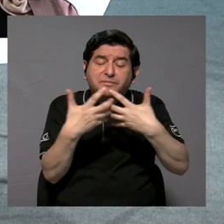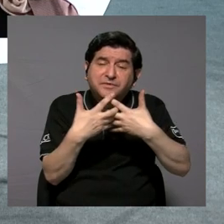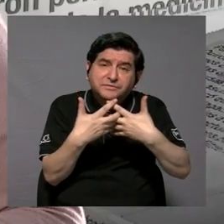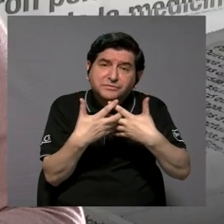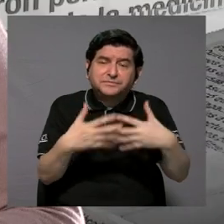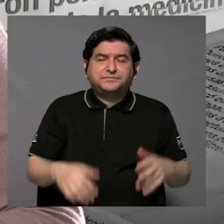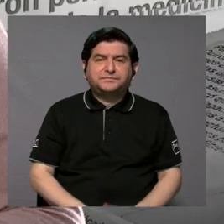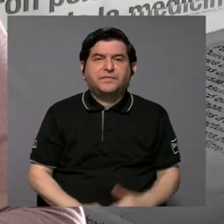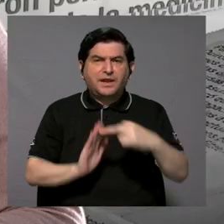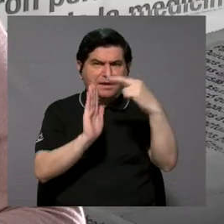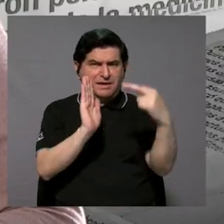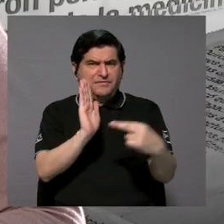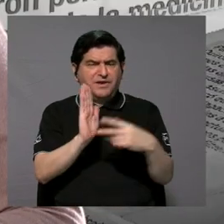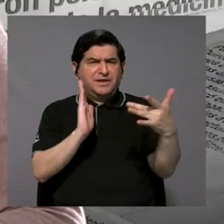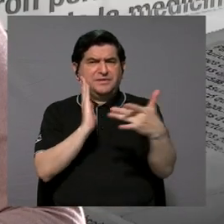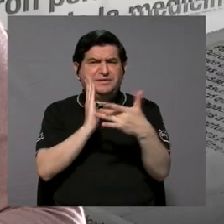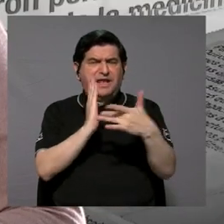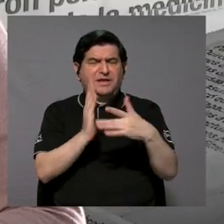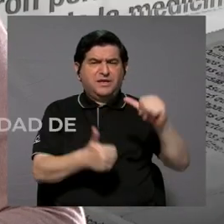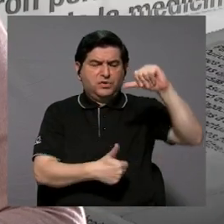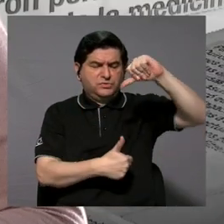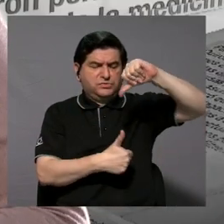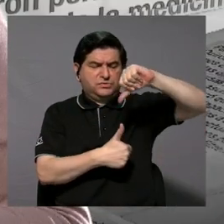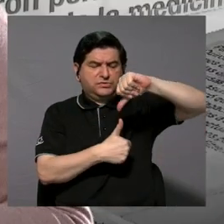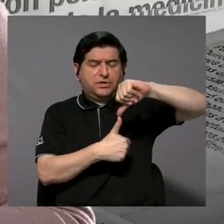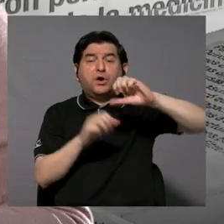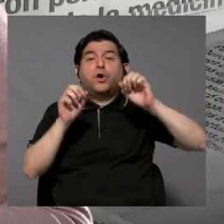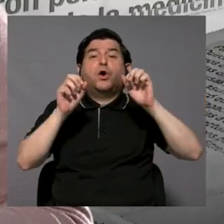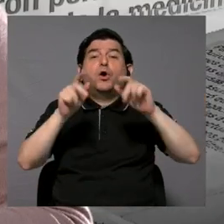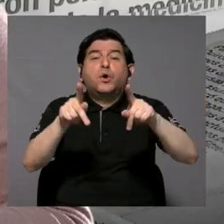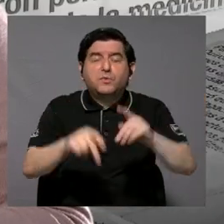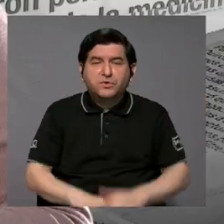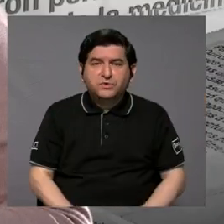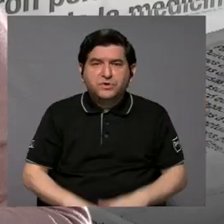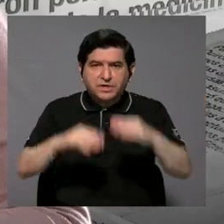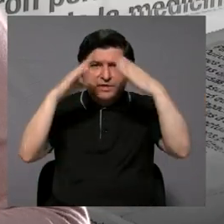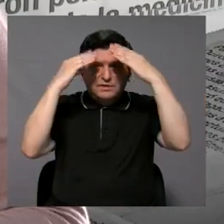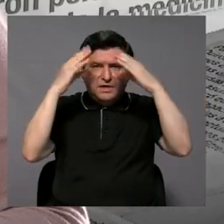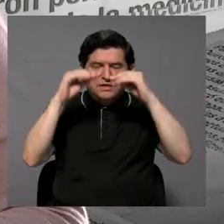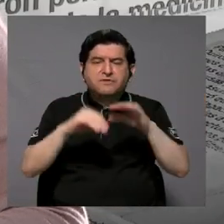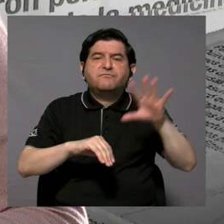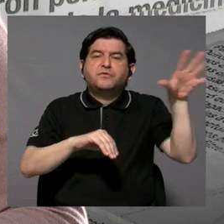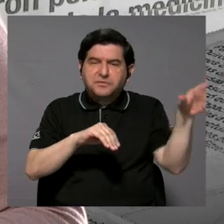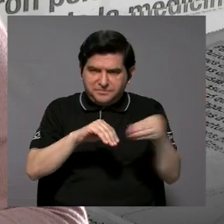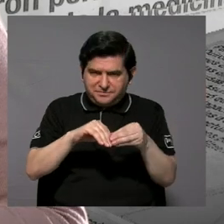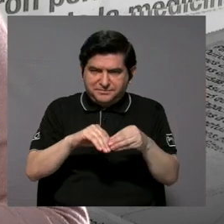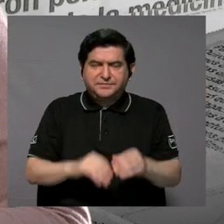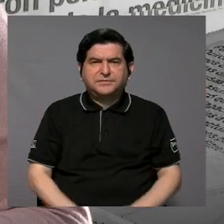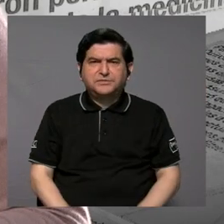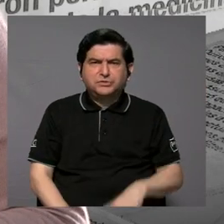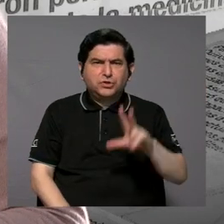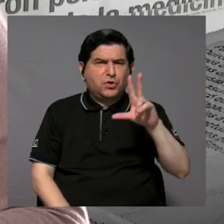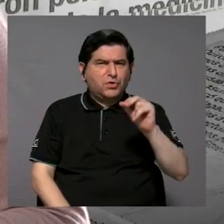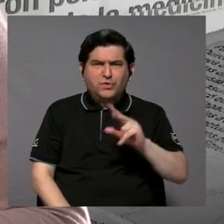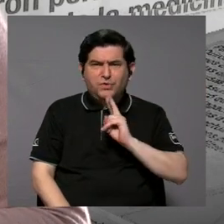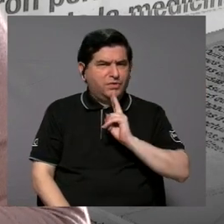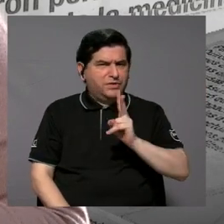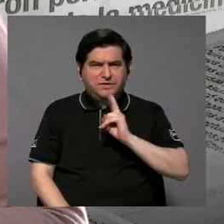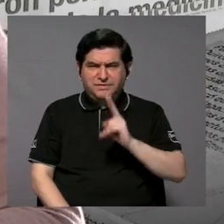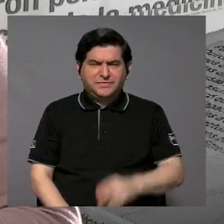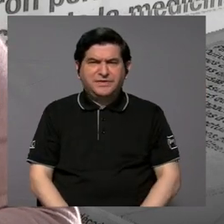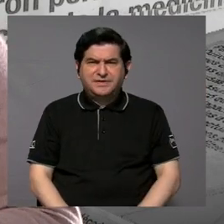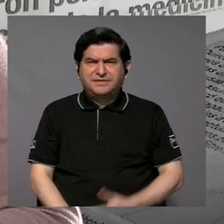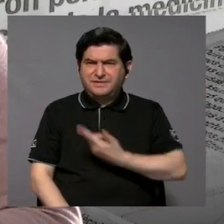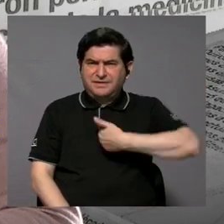complementaria. Y el reglamento técnico centroamericano da la posibilidad de colocar información complementaria. Entonces no es completamente cierto